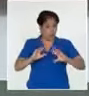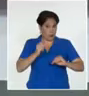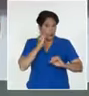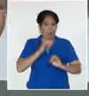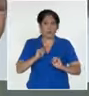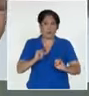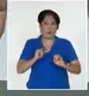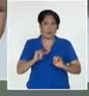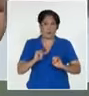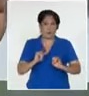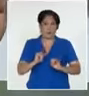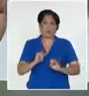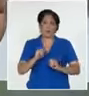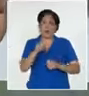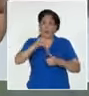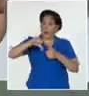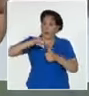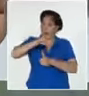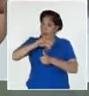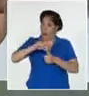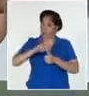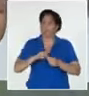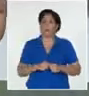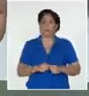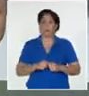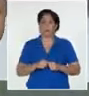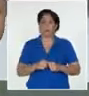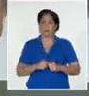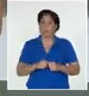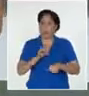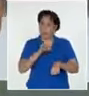nuestras emisiones de Canal Caribe. Hasta entonces, justamente mañana a la 1 de la tarde,